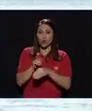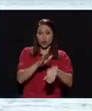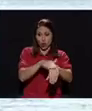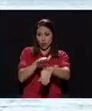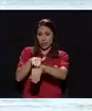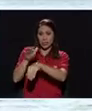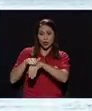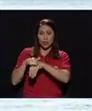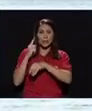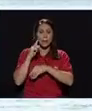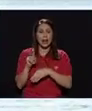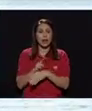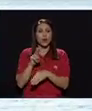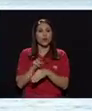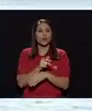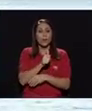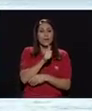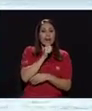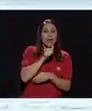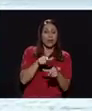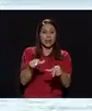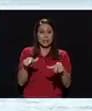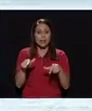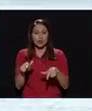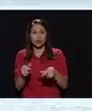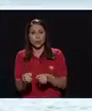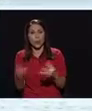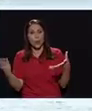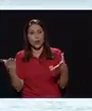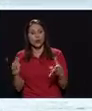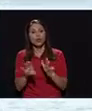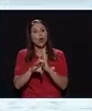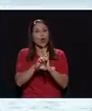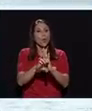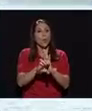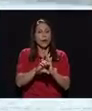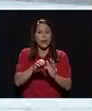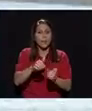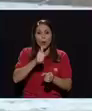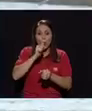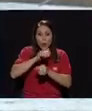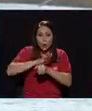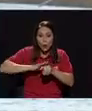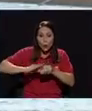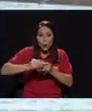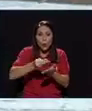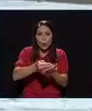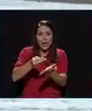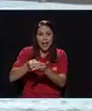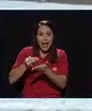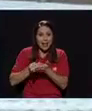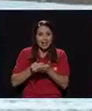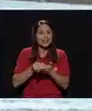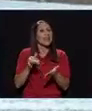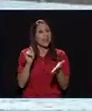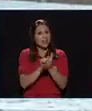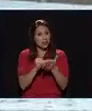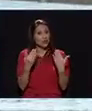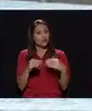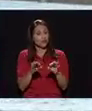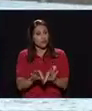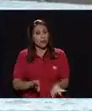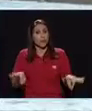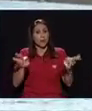el uso privado de espacios públicos como humedales, es tal vez lo más importante. Cuando hay una legalidad